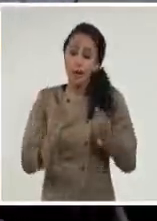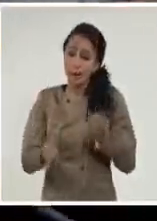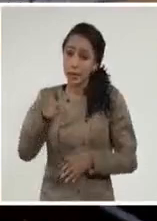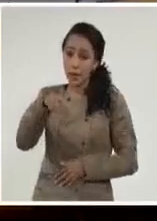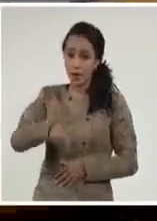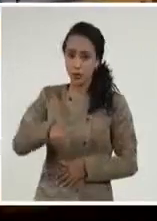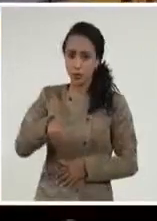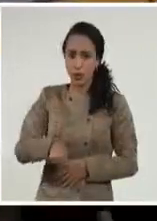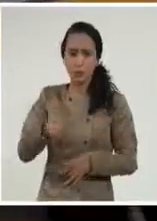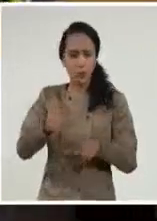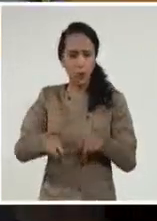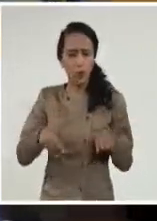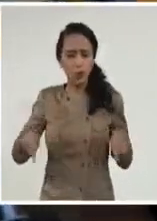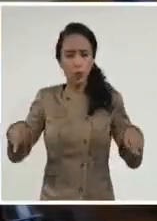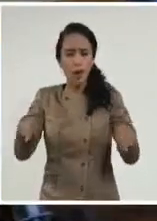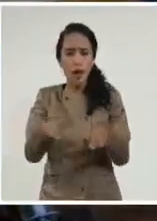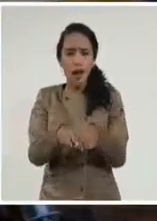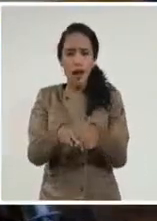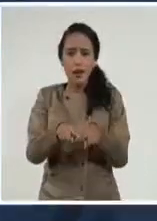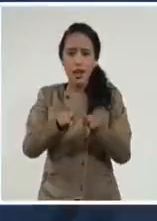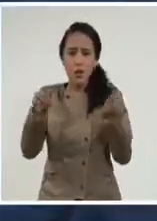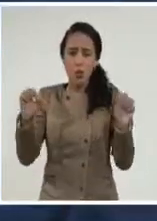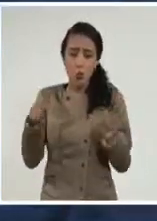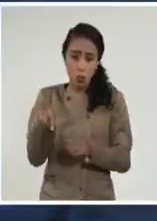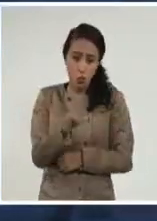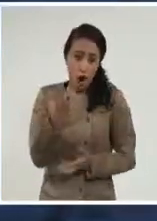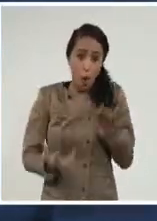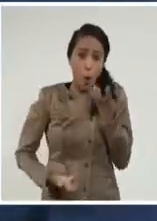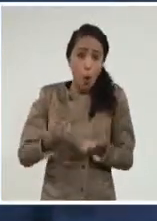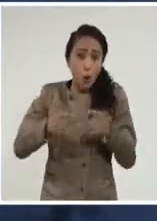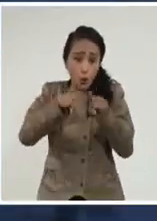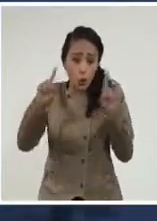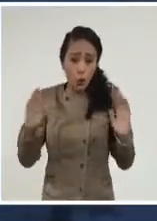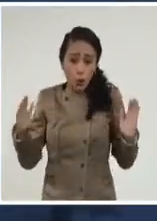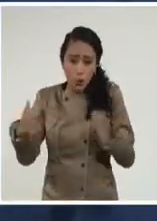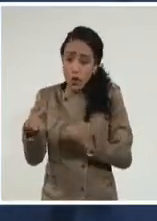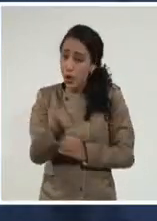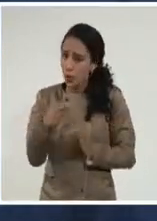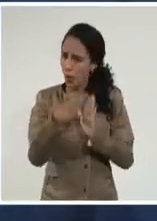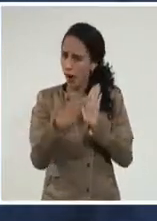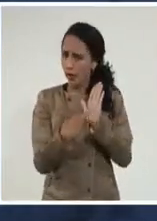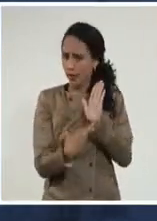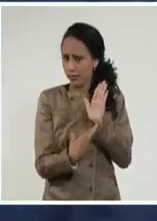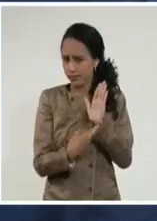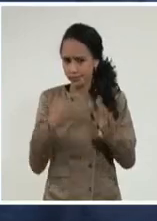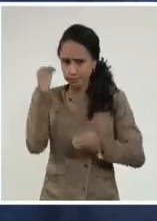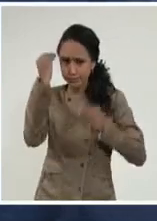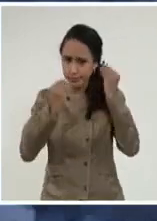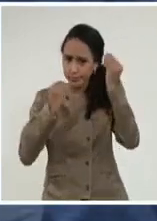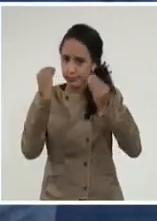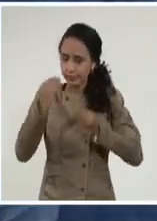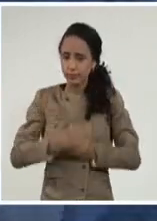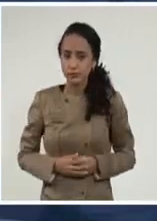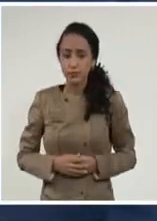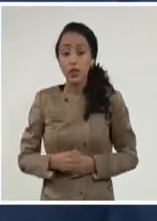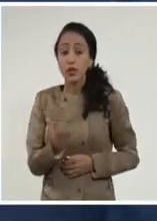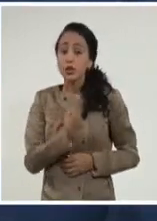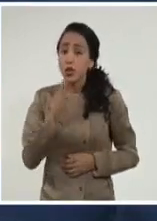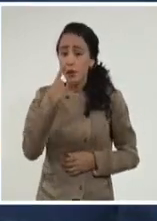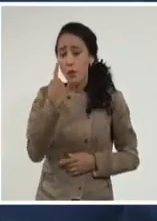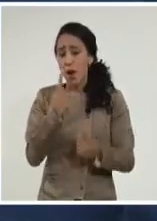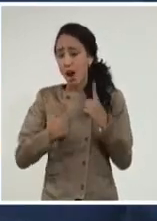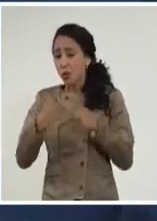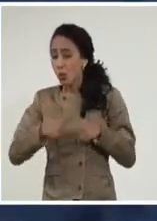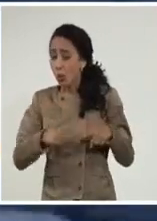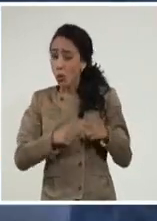cuanto al área de horno, también se valoran requerimientos. Se va llevando una bitácora de todas las dificultades que están presentando los equipos y en el momento